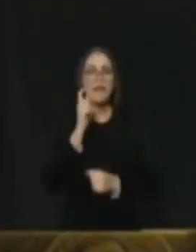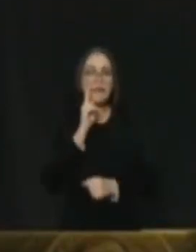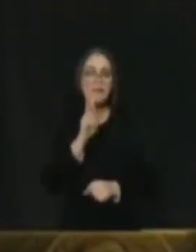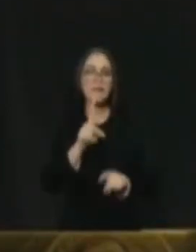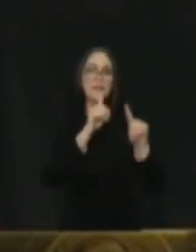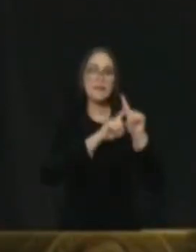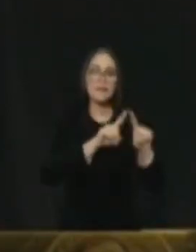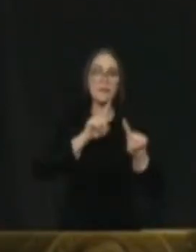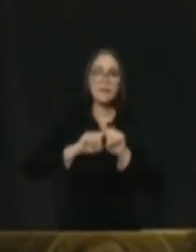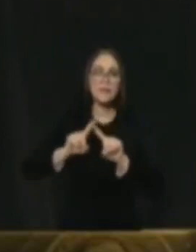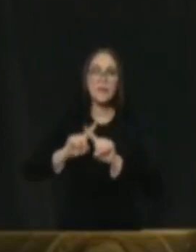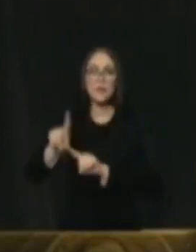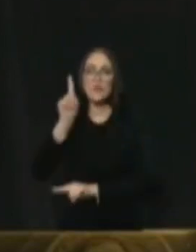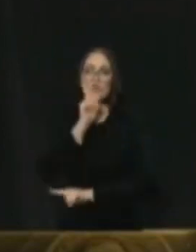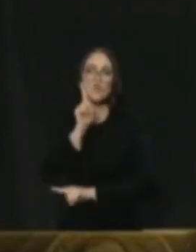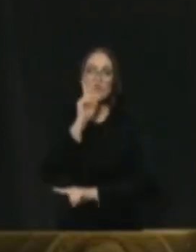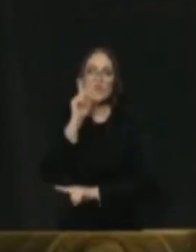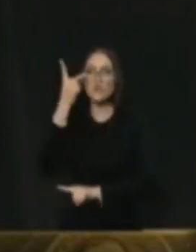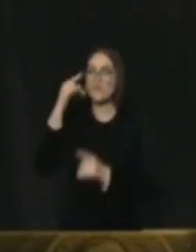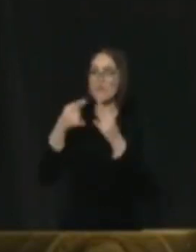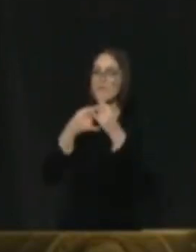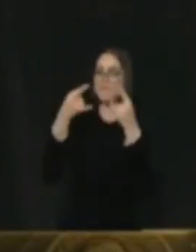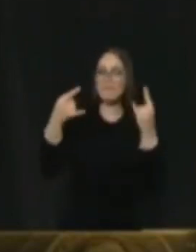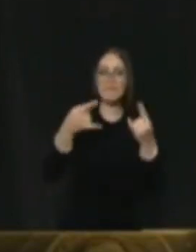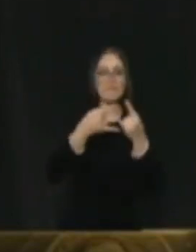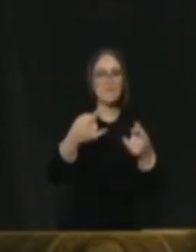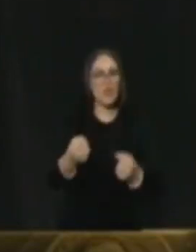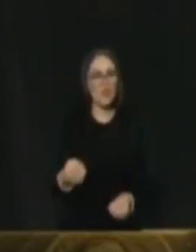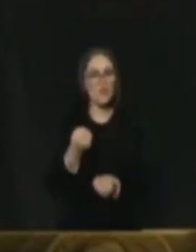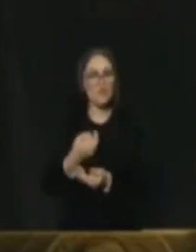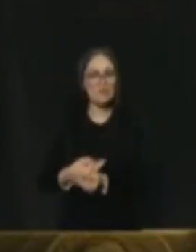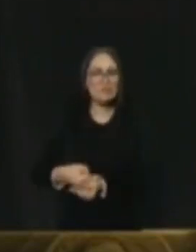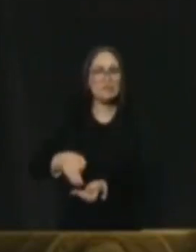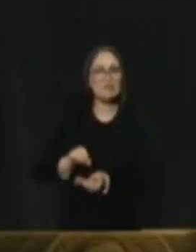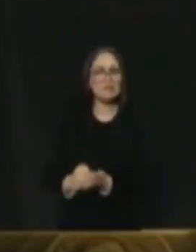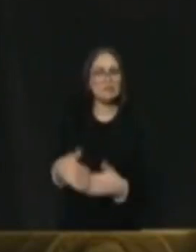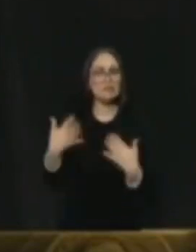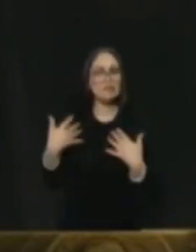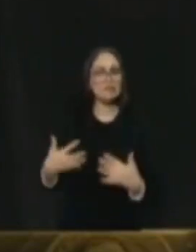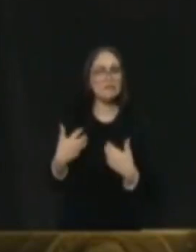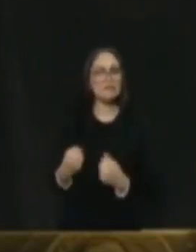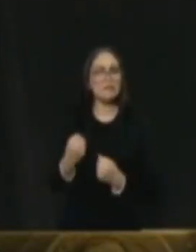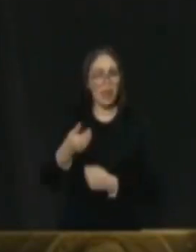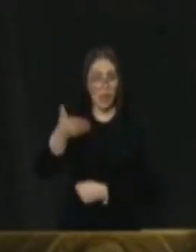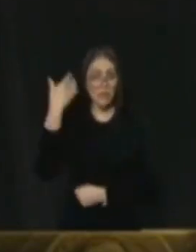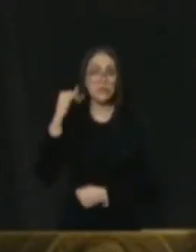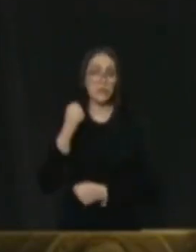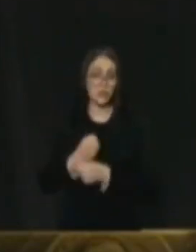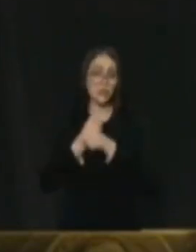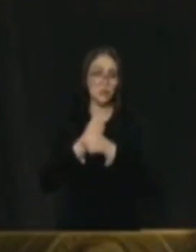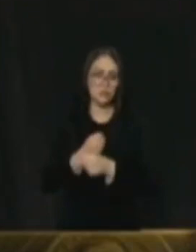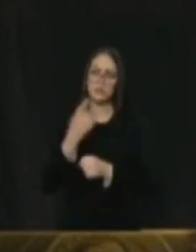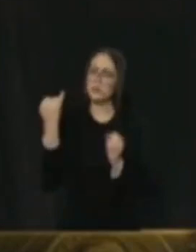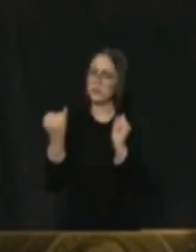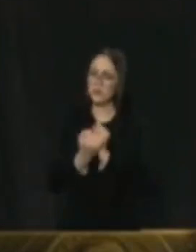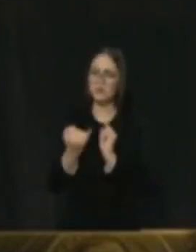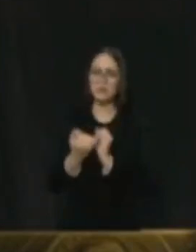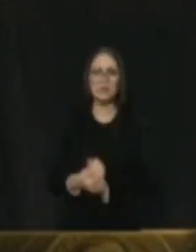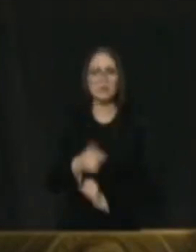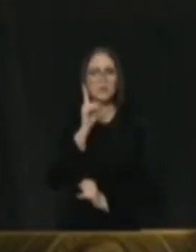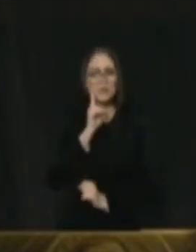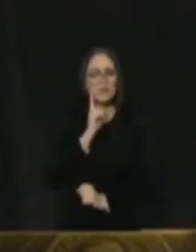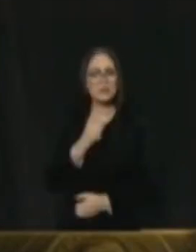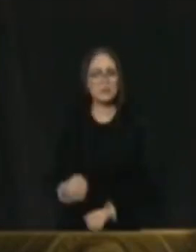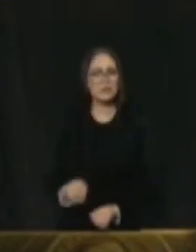las protagonistas de sus historias, aquellas mujeres guerreras, mujeres que si bien sufrieron, también se atrevieron a romper